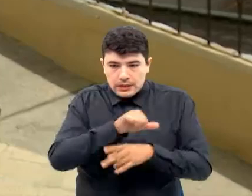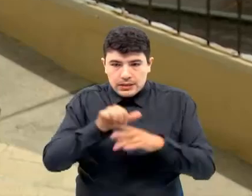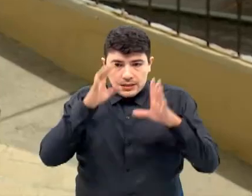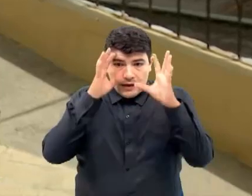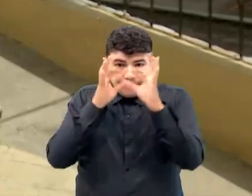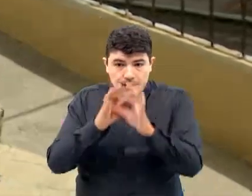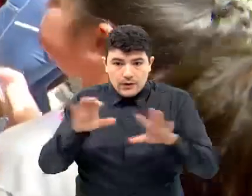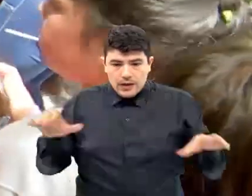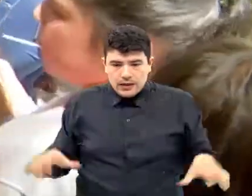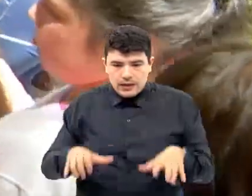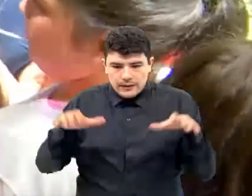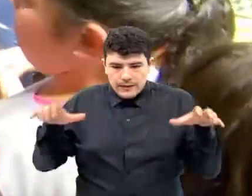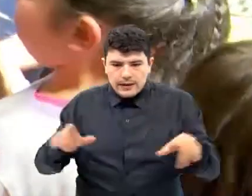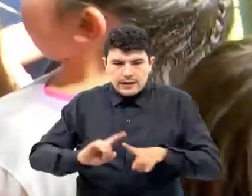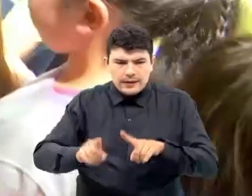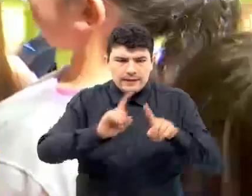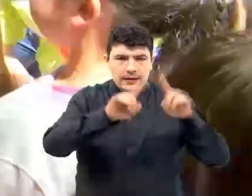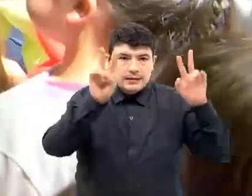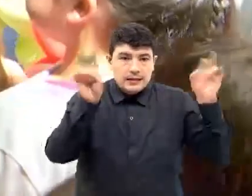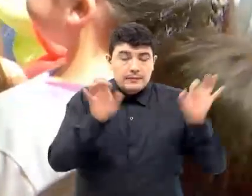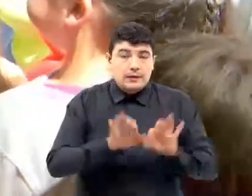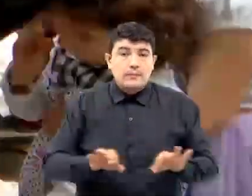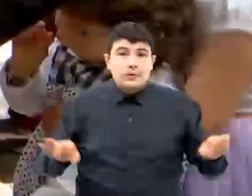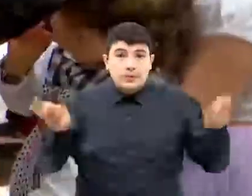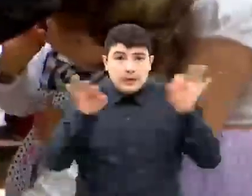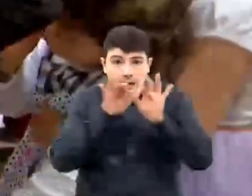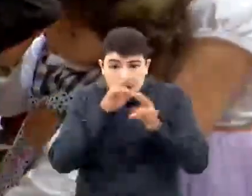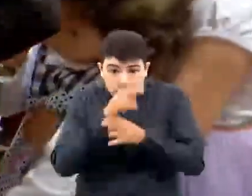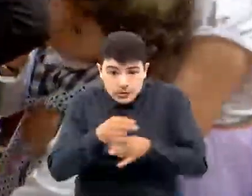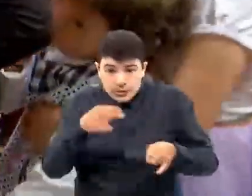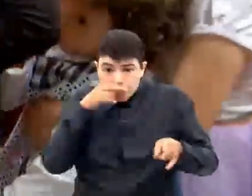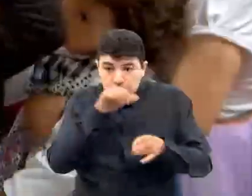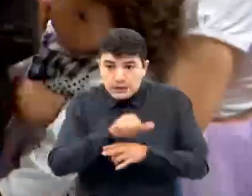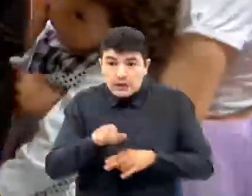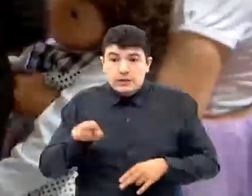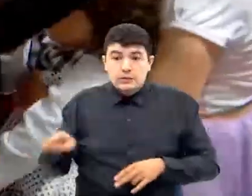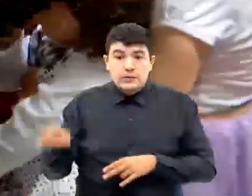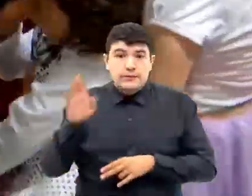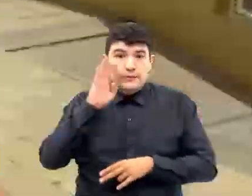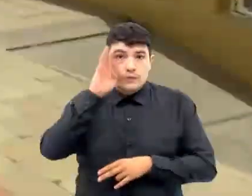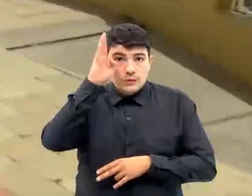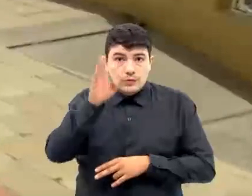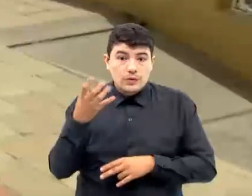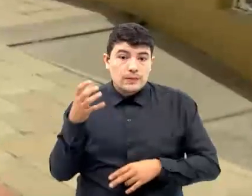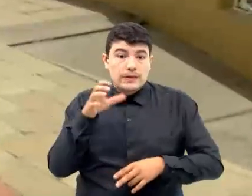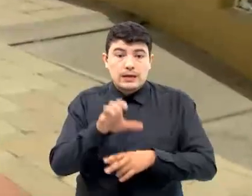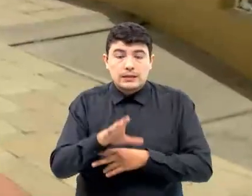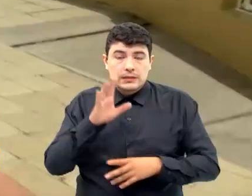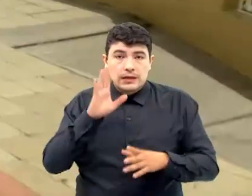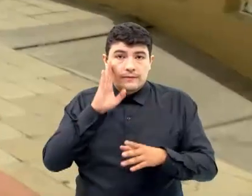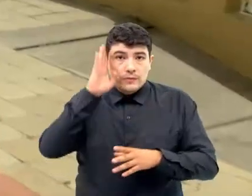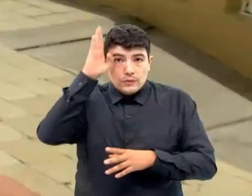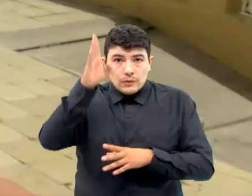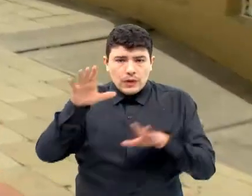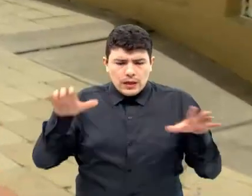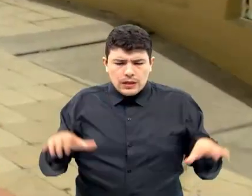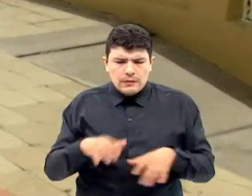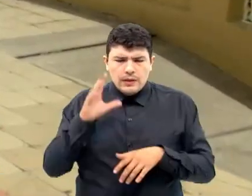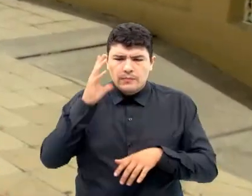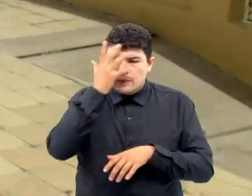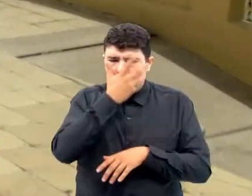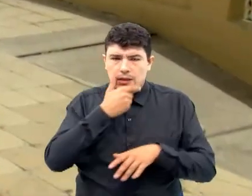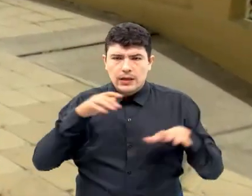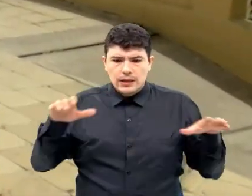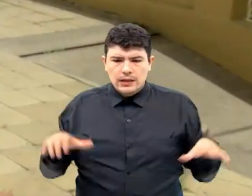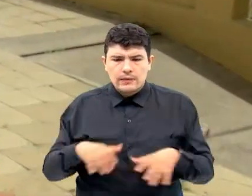los involucren es muy importante. Los niños son el futuro de nuestro país, de nuestro mundo. Una actividad muy linda, gracias a Dios se nos dio, hasta